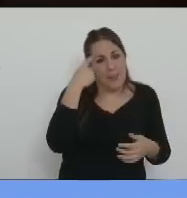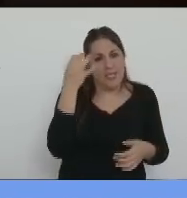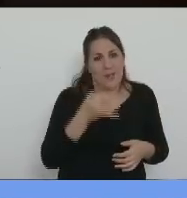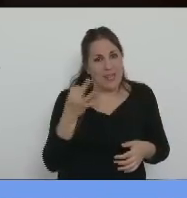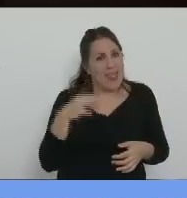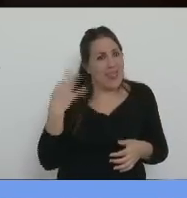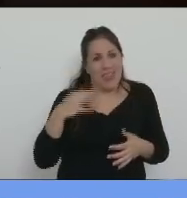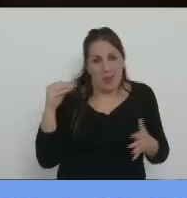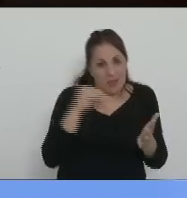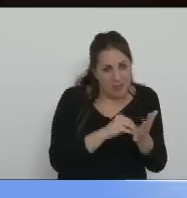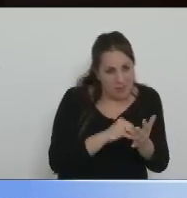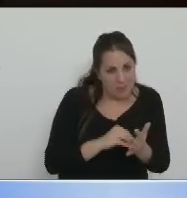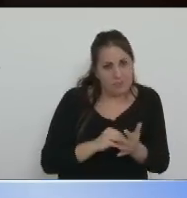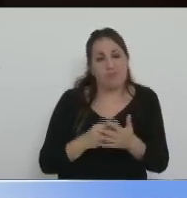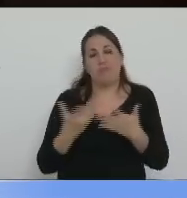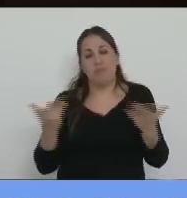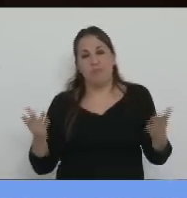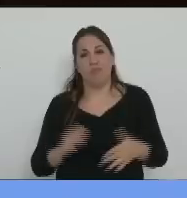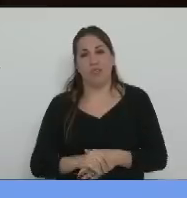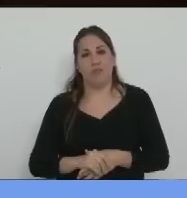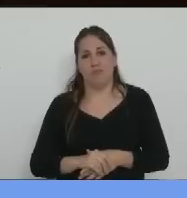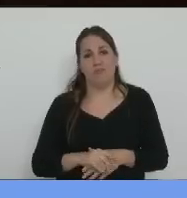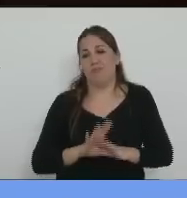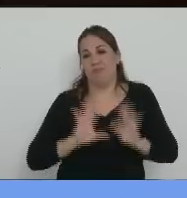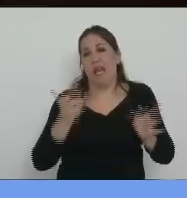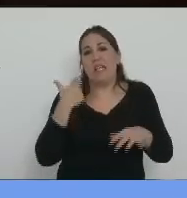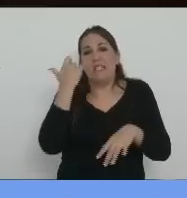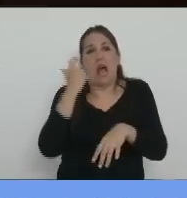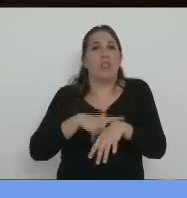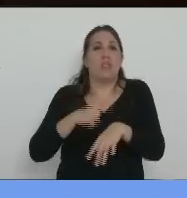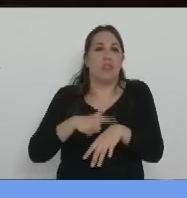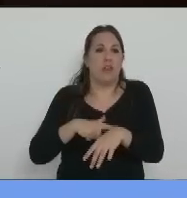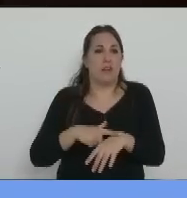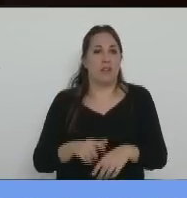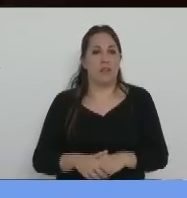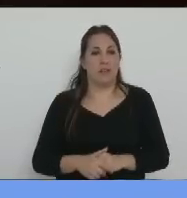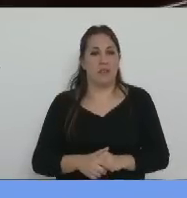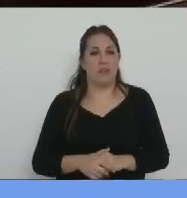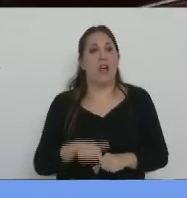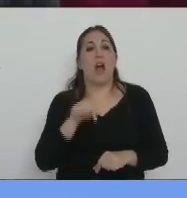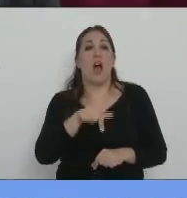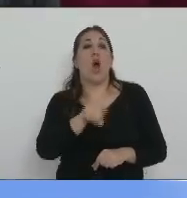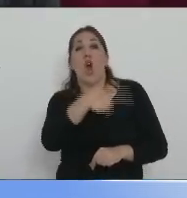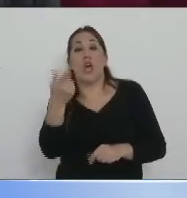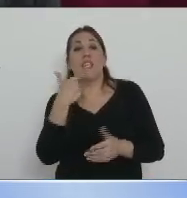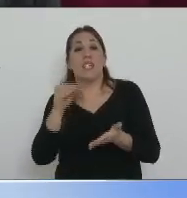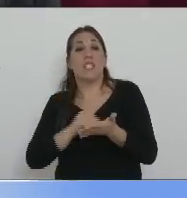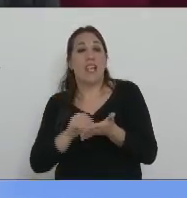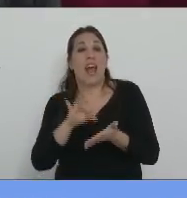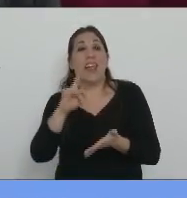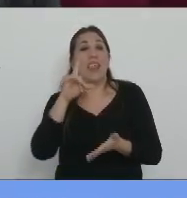había que incluirlo entonces bueno no le quiero robar más tiempo me la está dejando solamente 10 minutos a la cena de la historia